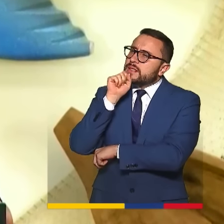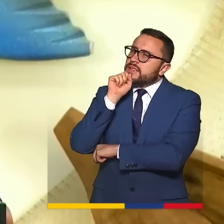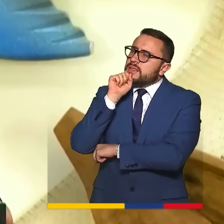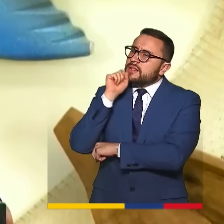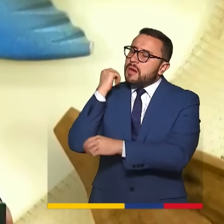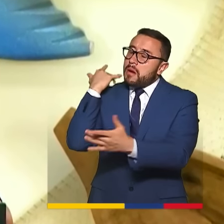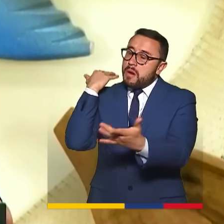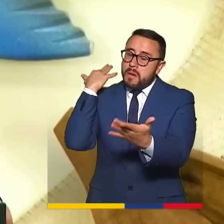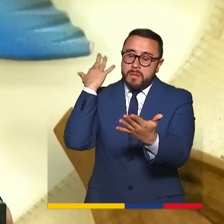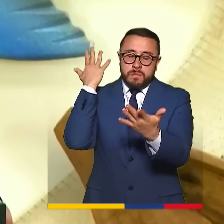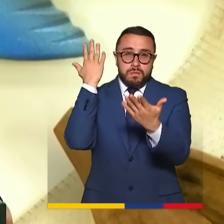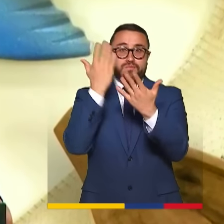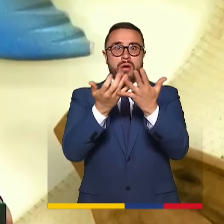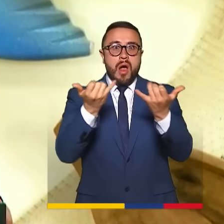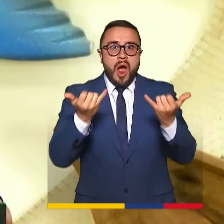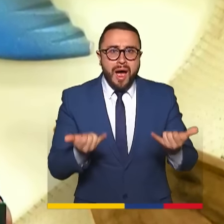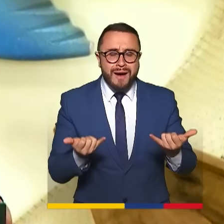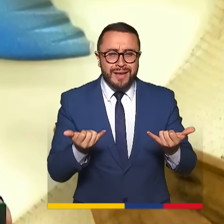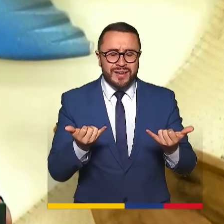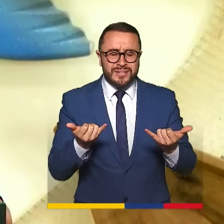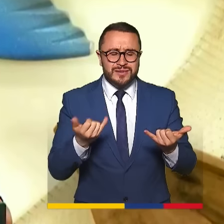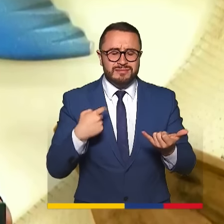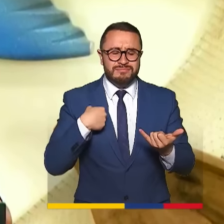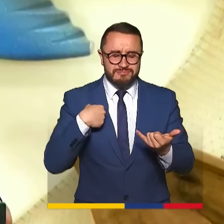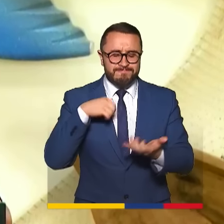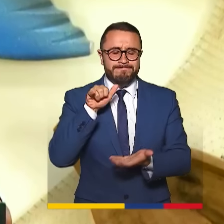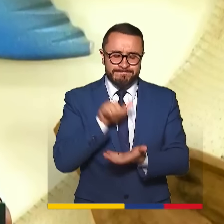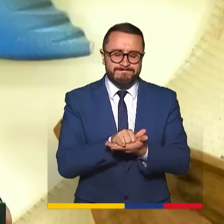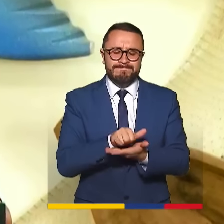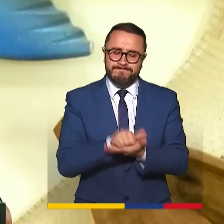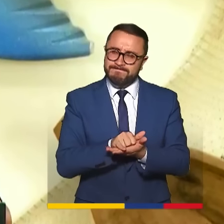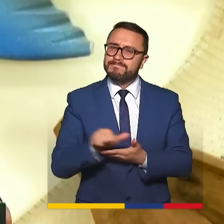a mí me iba a tocar pasar por las mismas circunstancias.